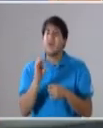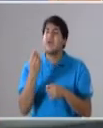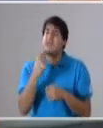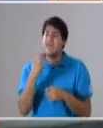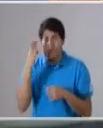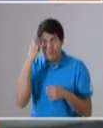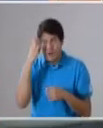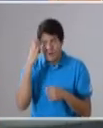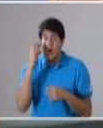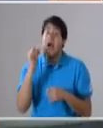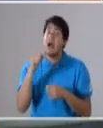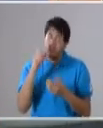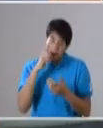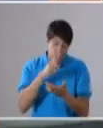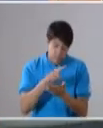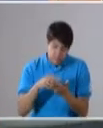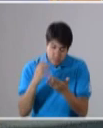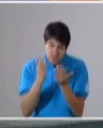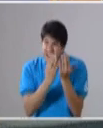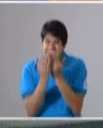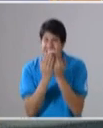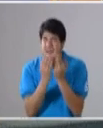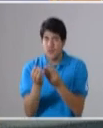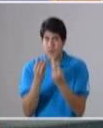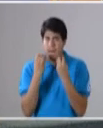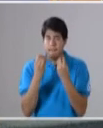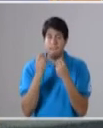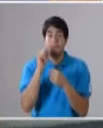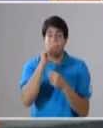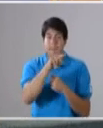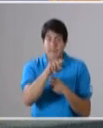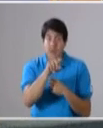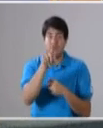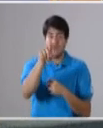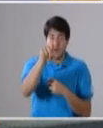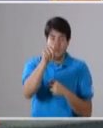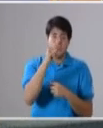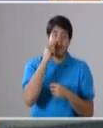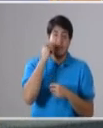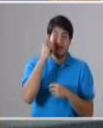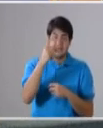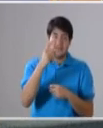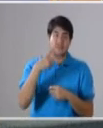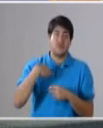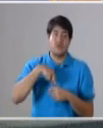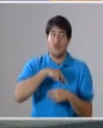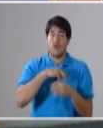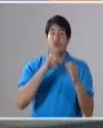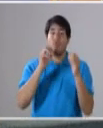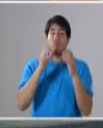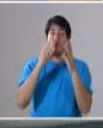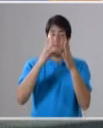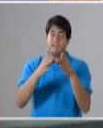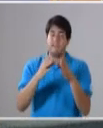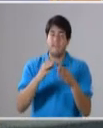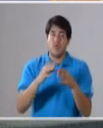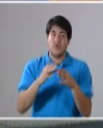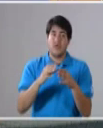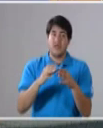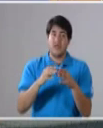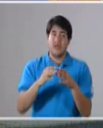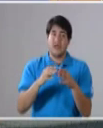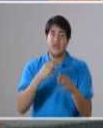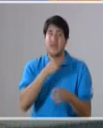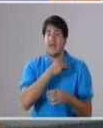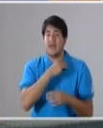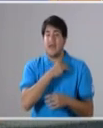Ah, sí, eso es así. Y a usted el Señor nos pone a ministrarle en esta última mía, porque es la última